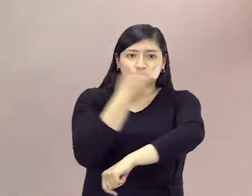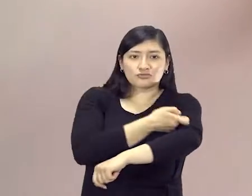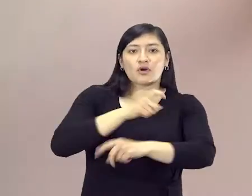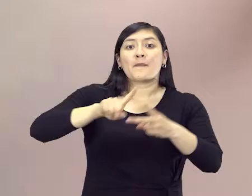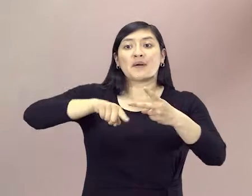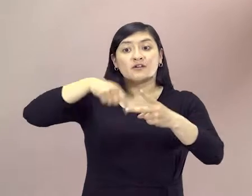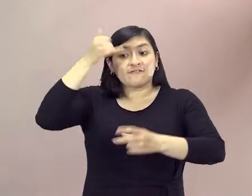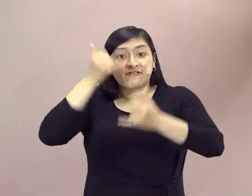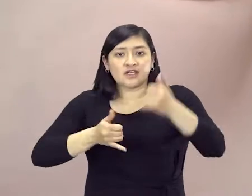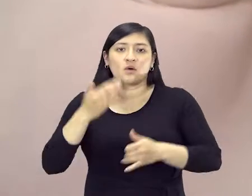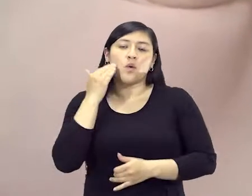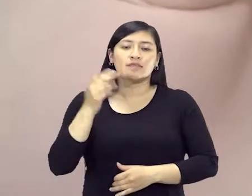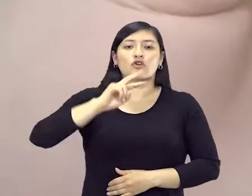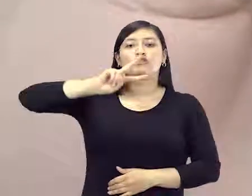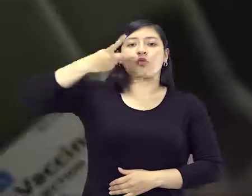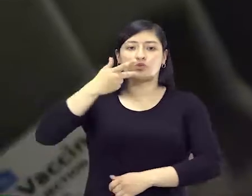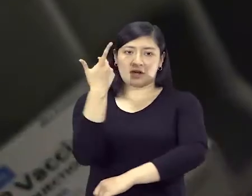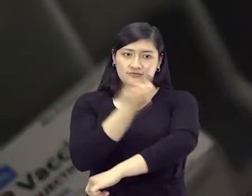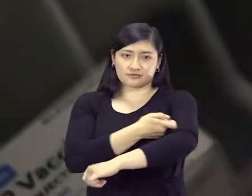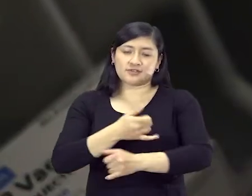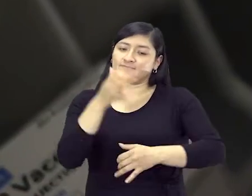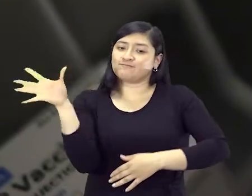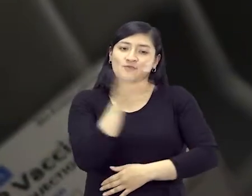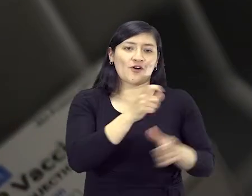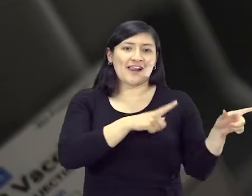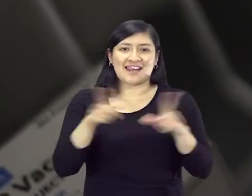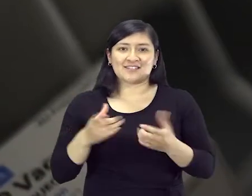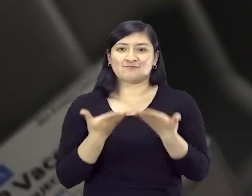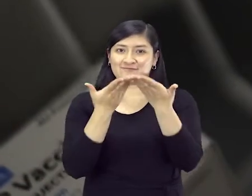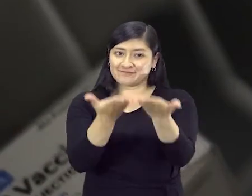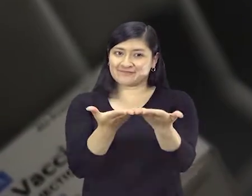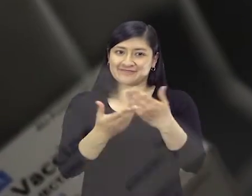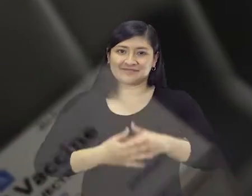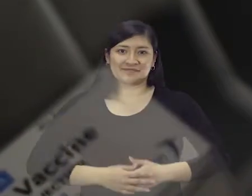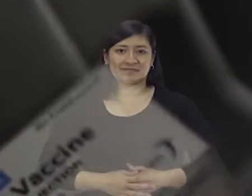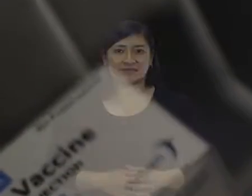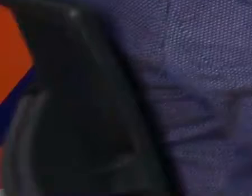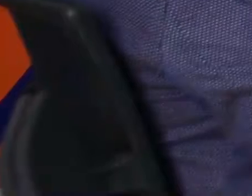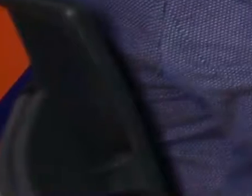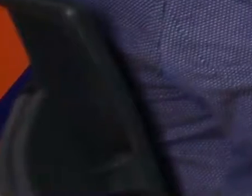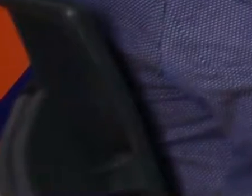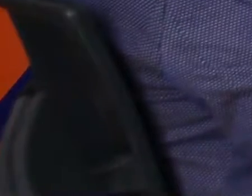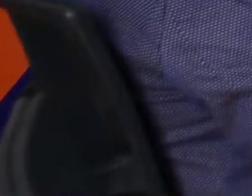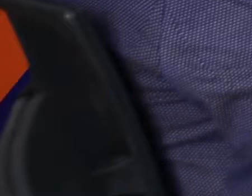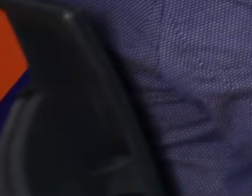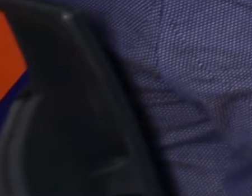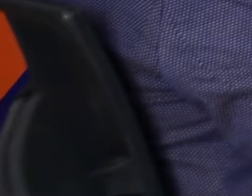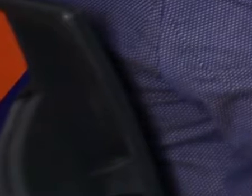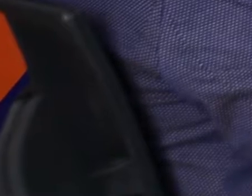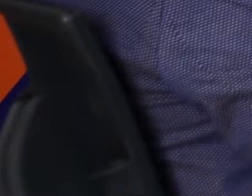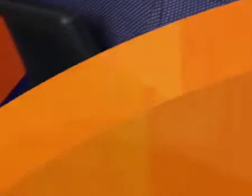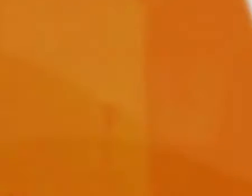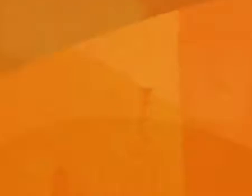esquema adecuado. Hoy tenemos vacunas listas en todos los puntos de vacunación.